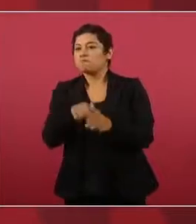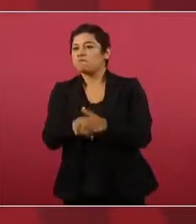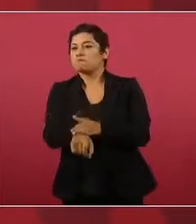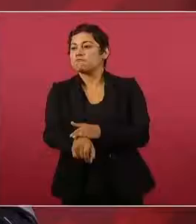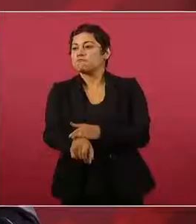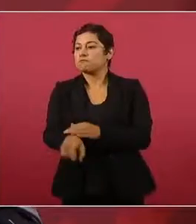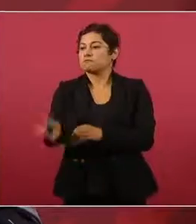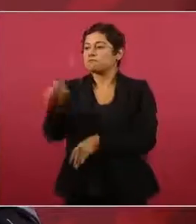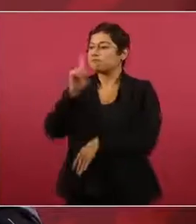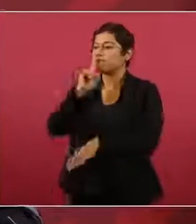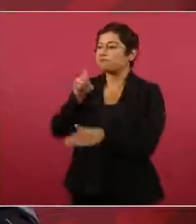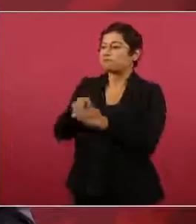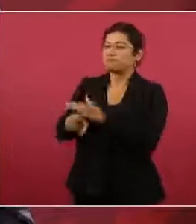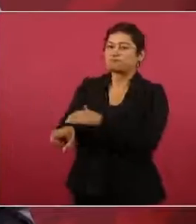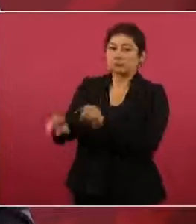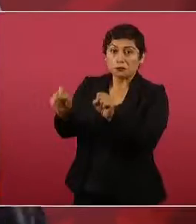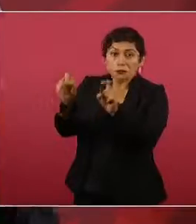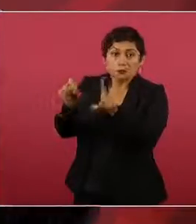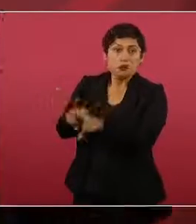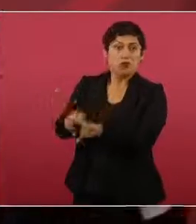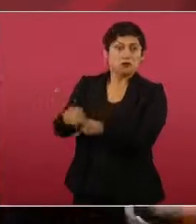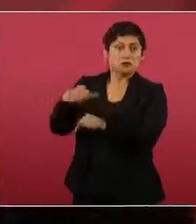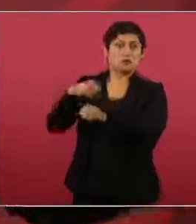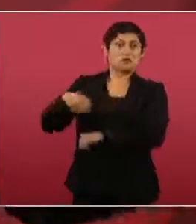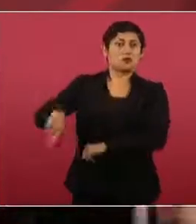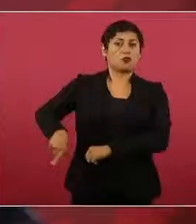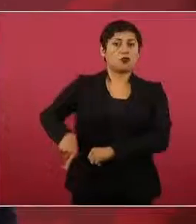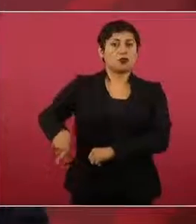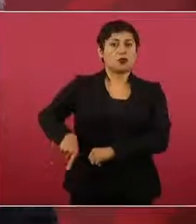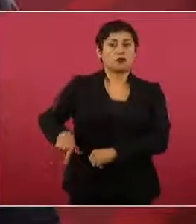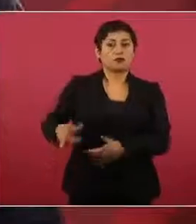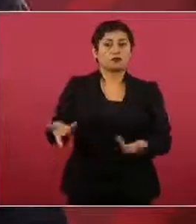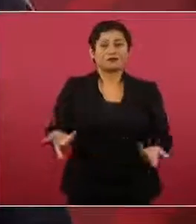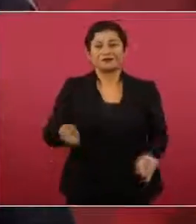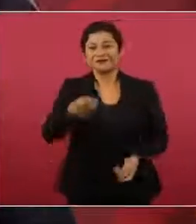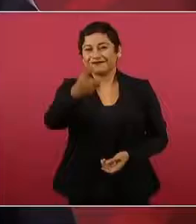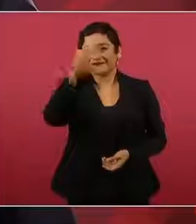a los funcionarios. Imagínense si